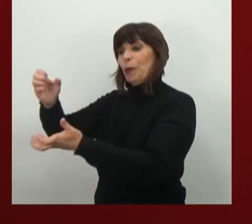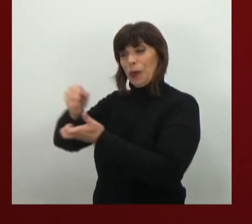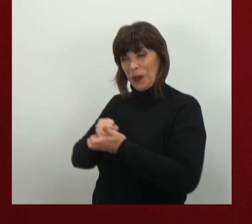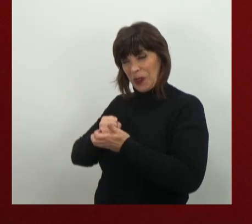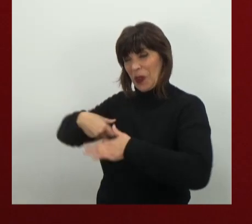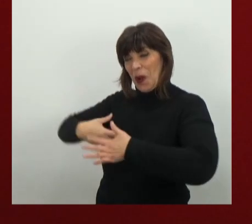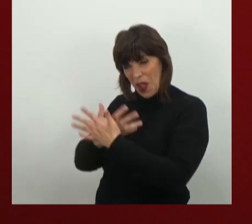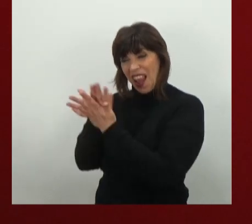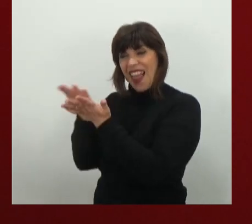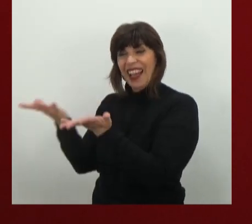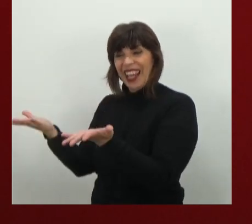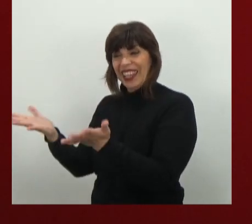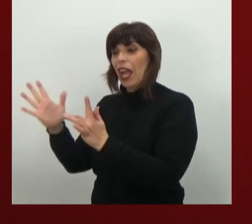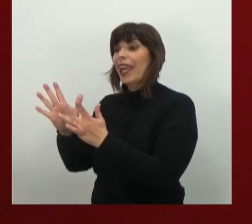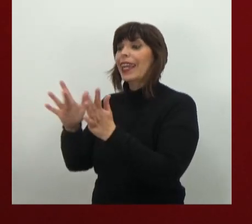Bajo la gracia,